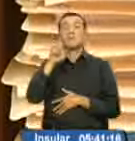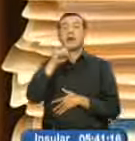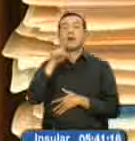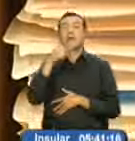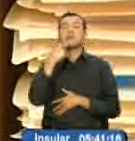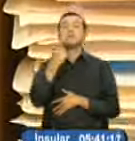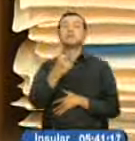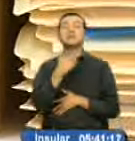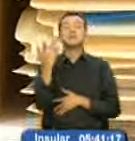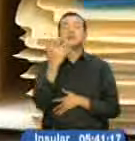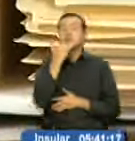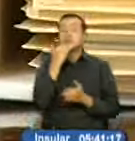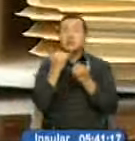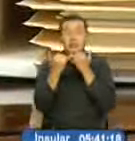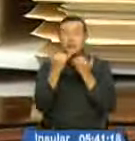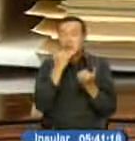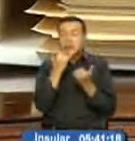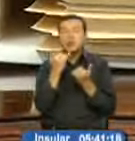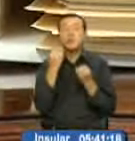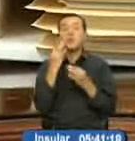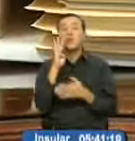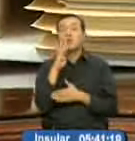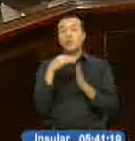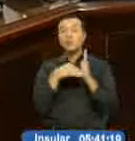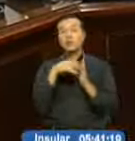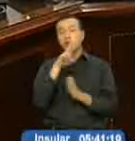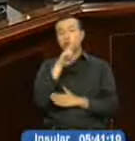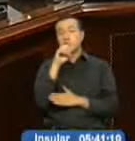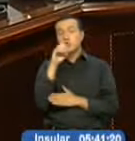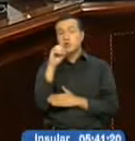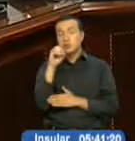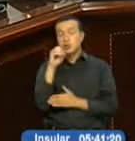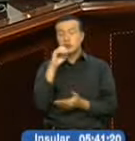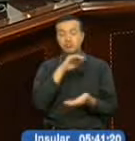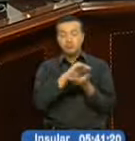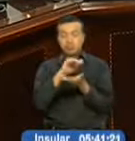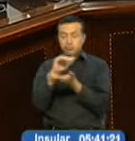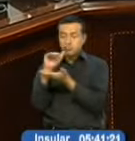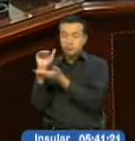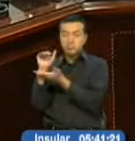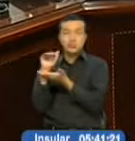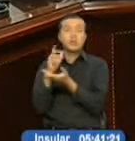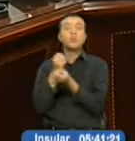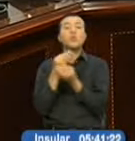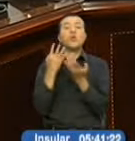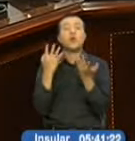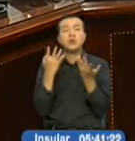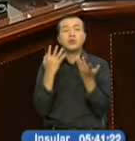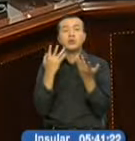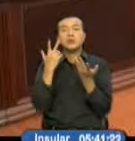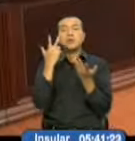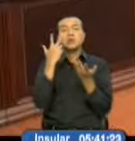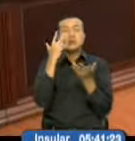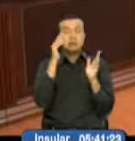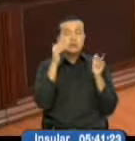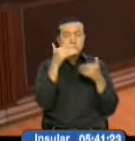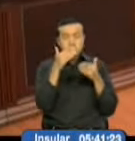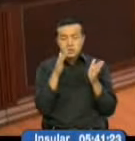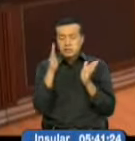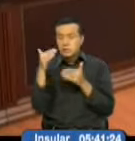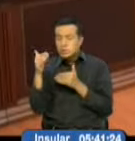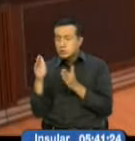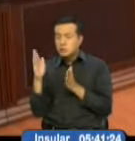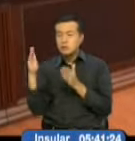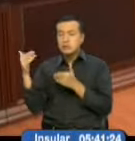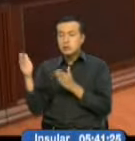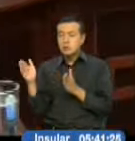de irregularidades que constarían en 4.200 actas. En este caso, su denuncia alcanzó solo en 3 cajas. Tras